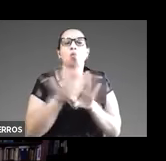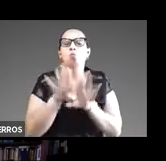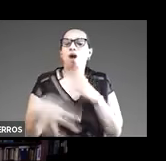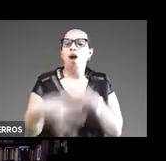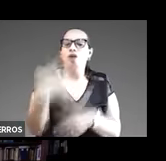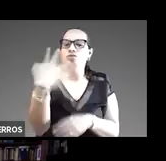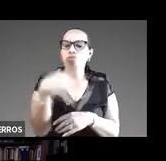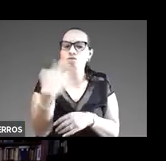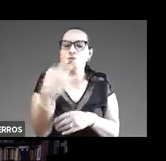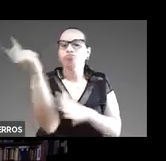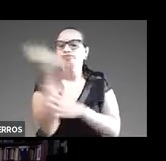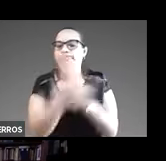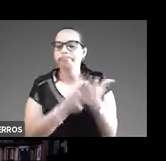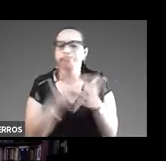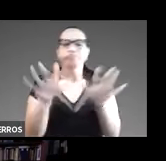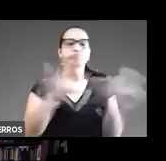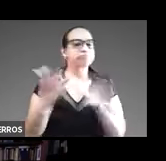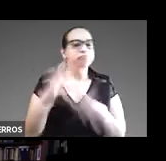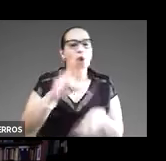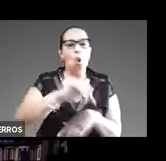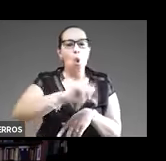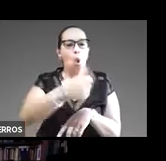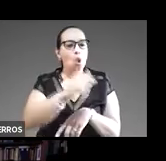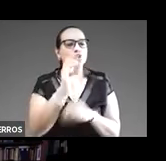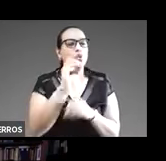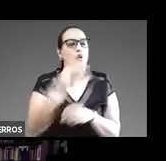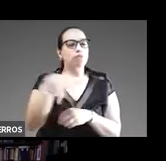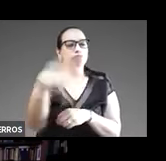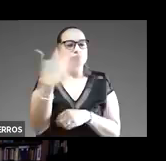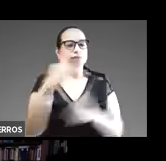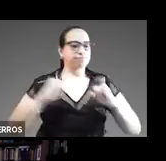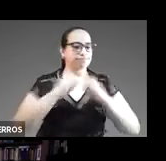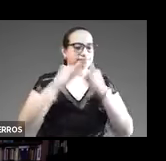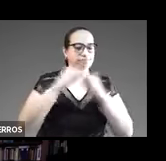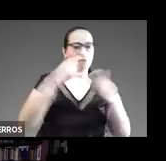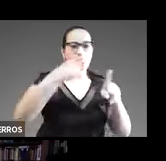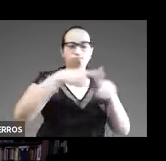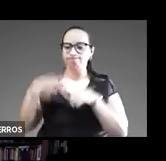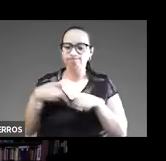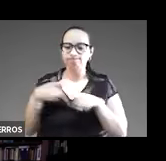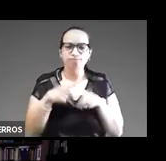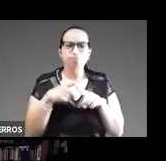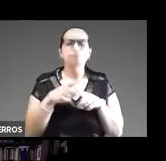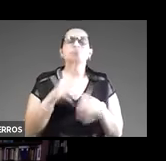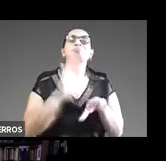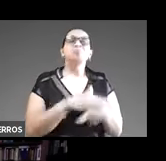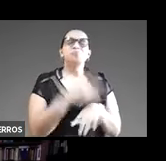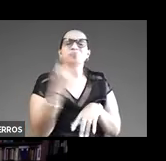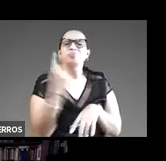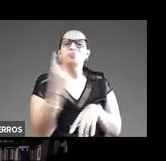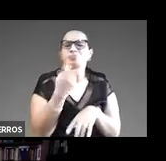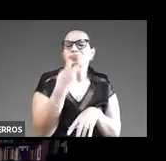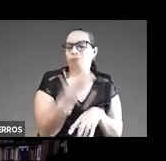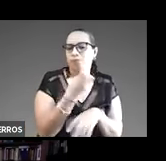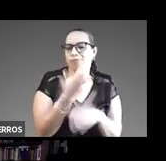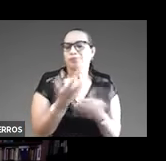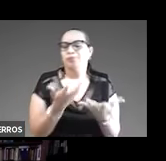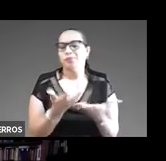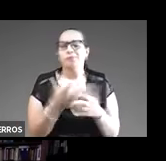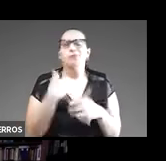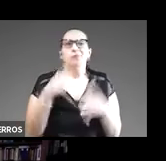unas 11, 13 instituciones. Digamos, ¿por qué comienzo con esto? Porque de